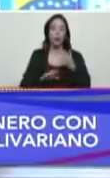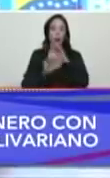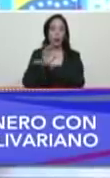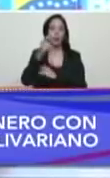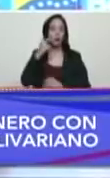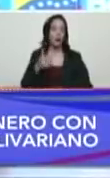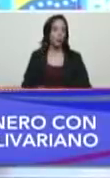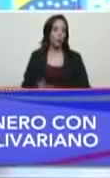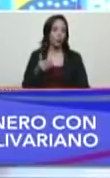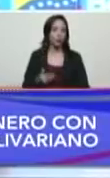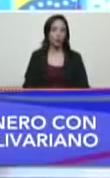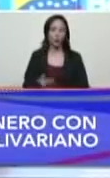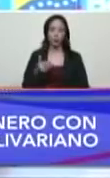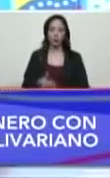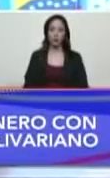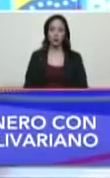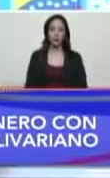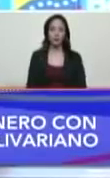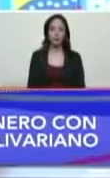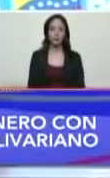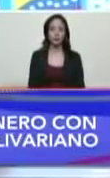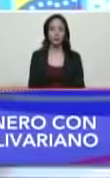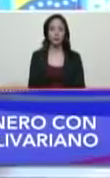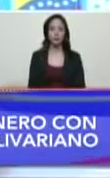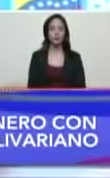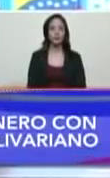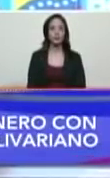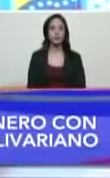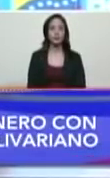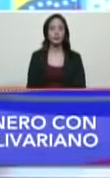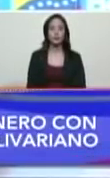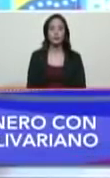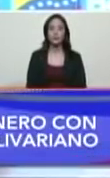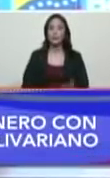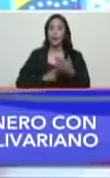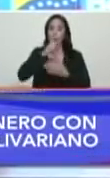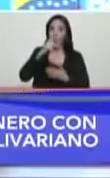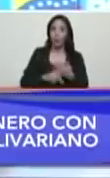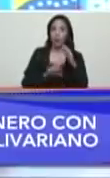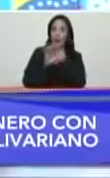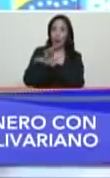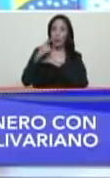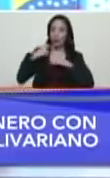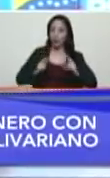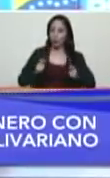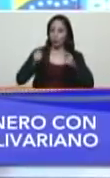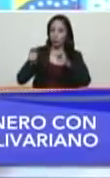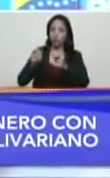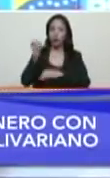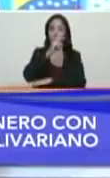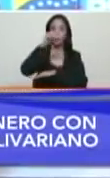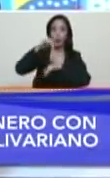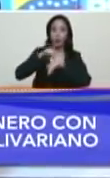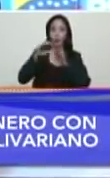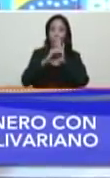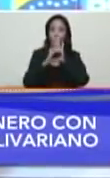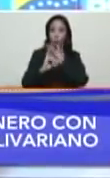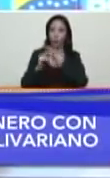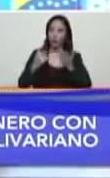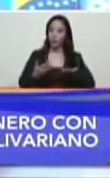Mucha importancia le doy al Plan de la Patria. Y el Plan de la Patria, una vez que lo entreguemos a la Asamblea Nacional